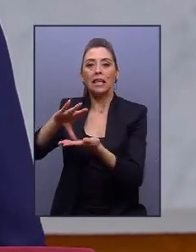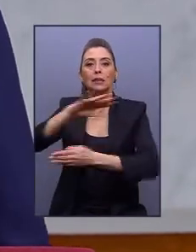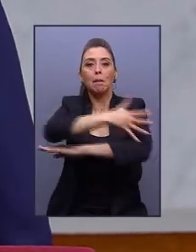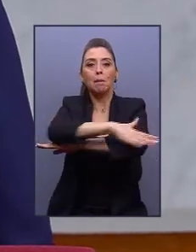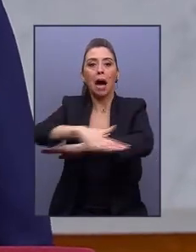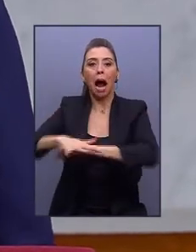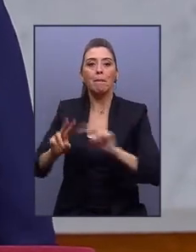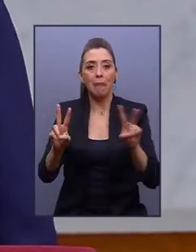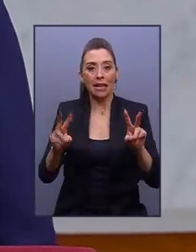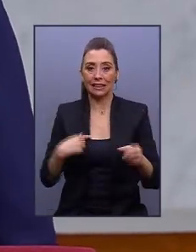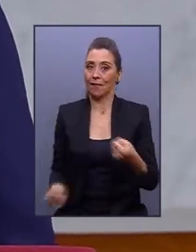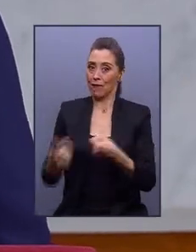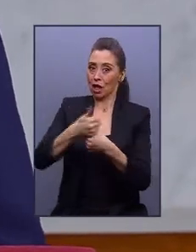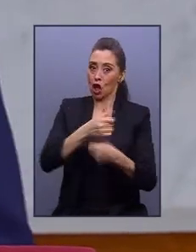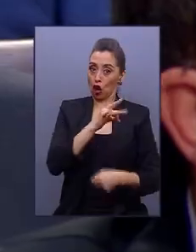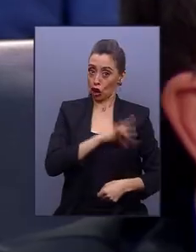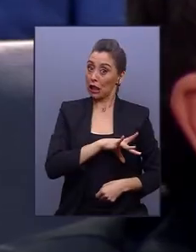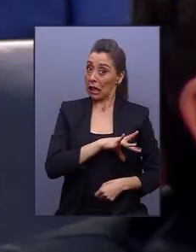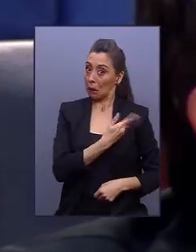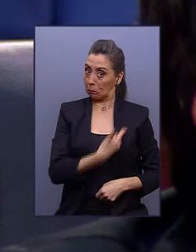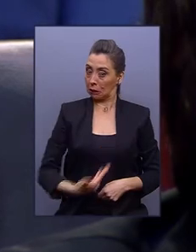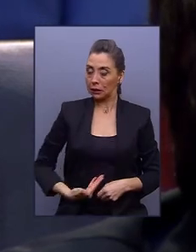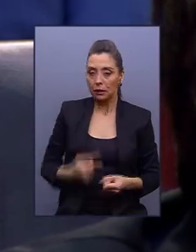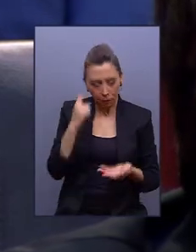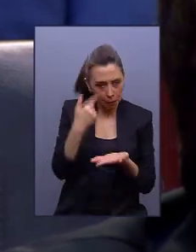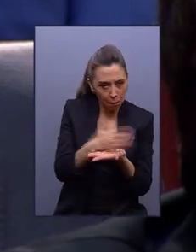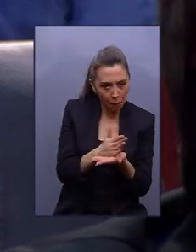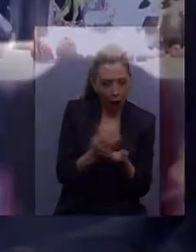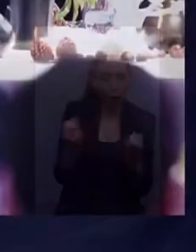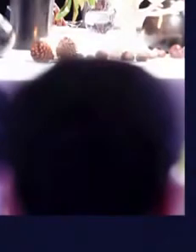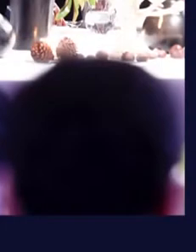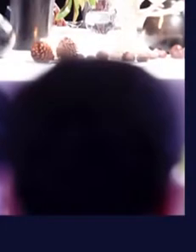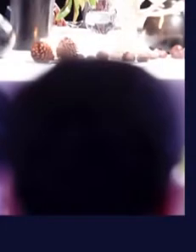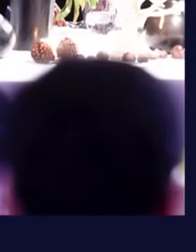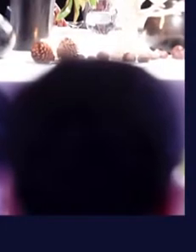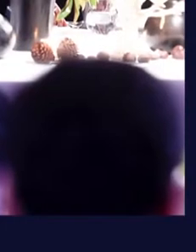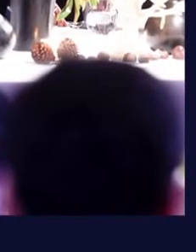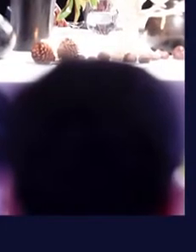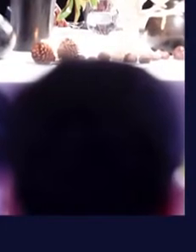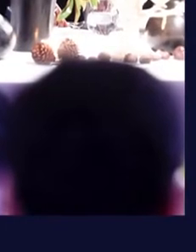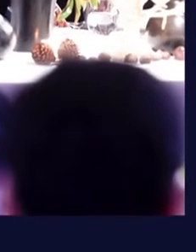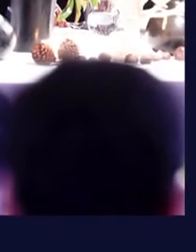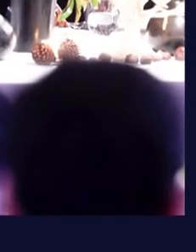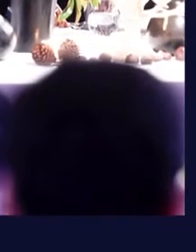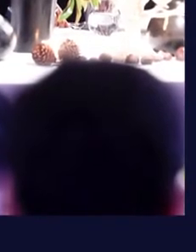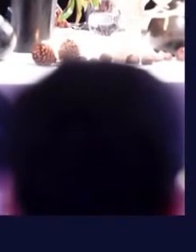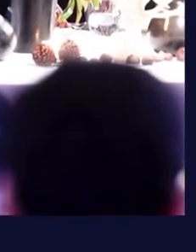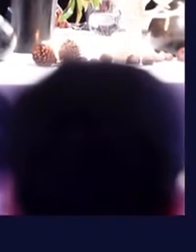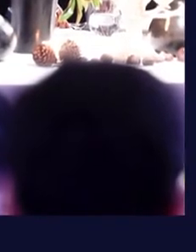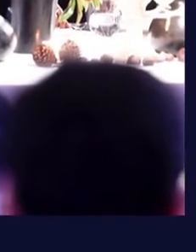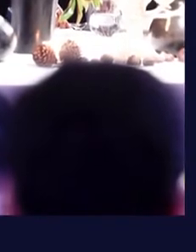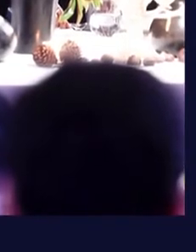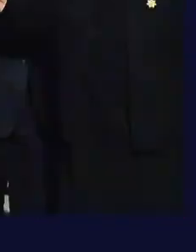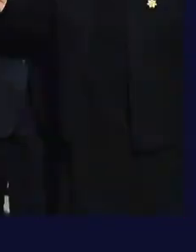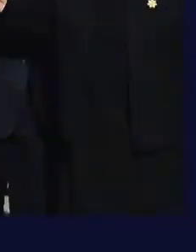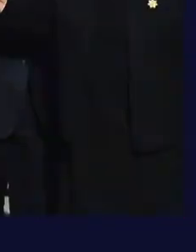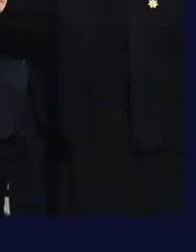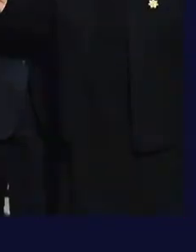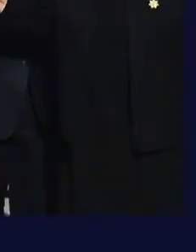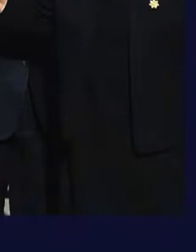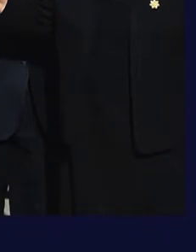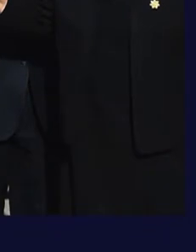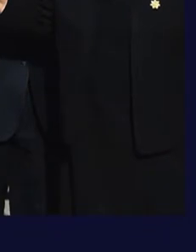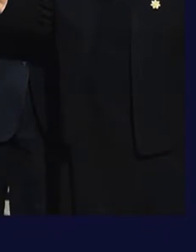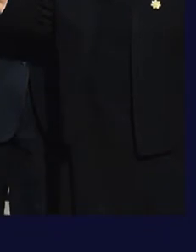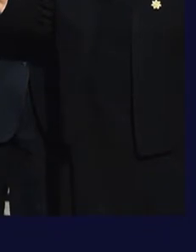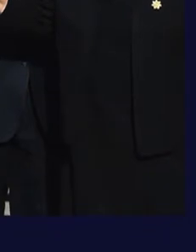año, suscribimos una hoja de ruta para avanzar en la integración con el Mercosur. También organizamos la cumbre de